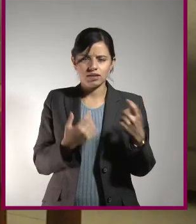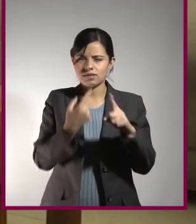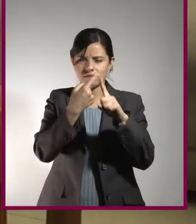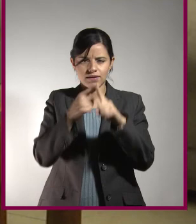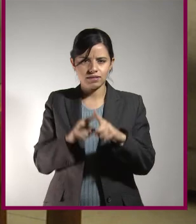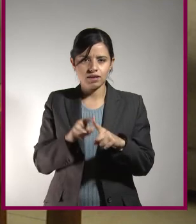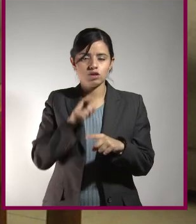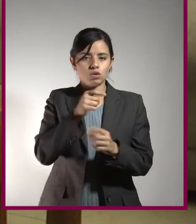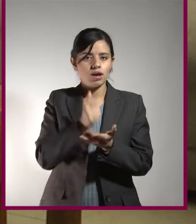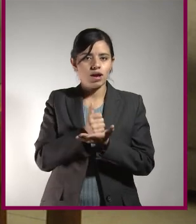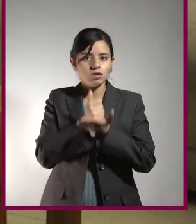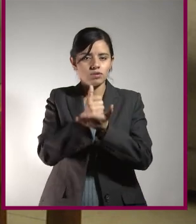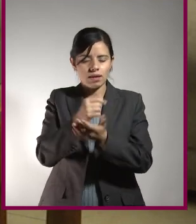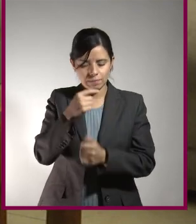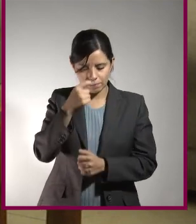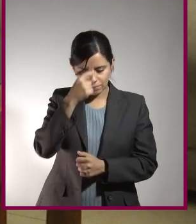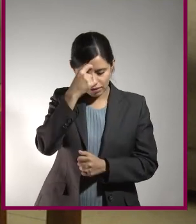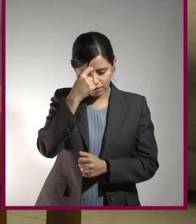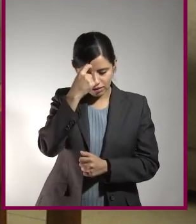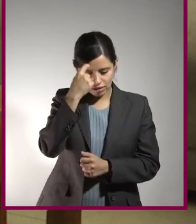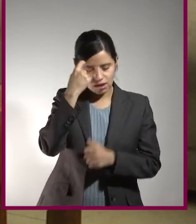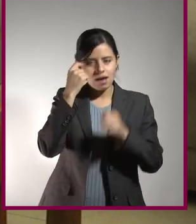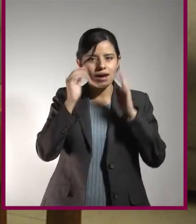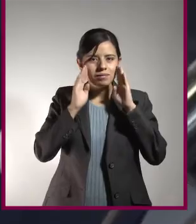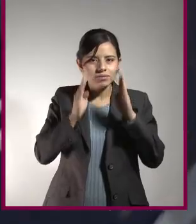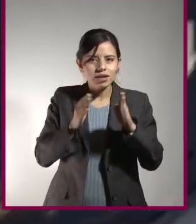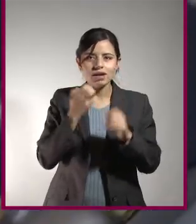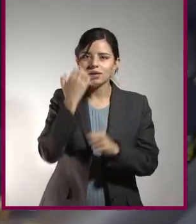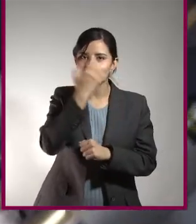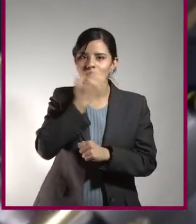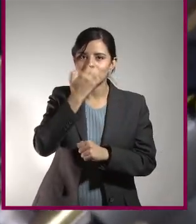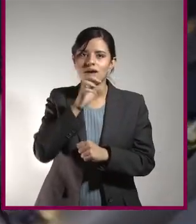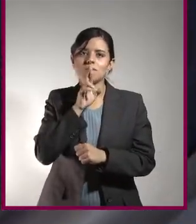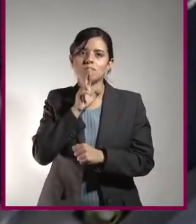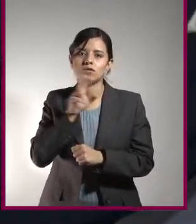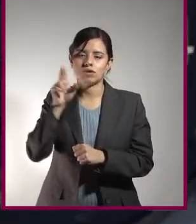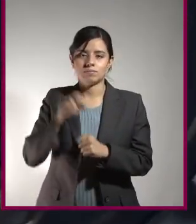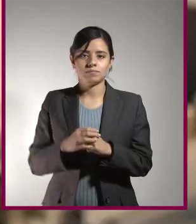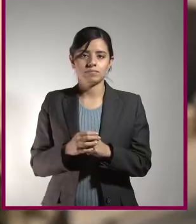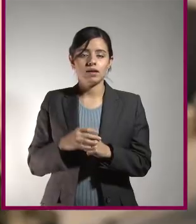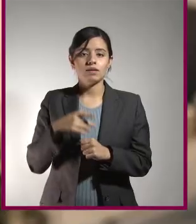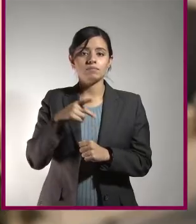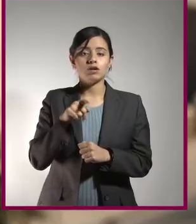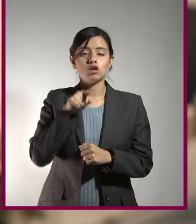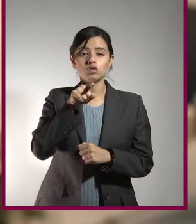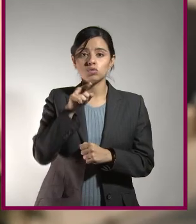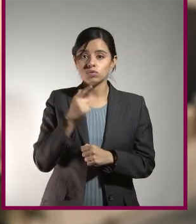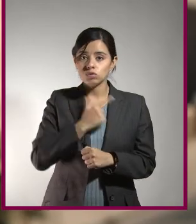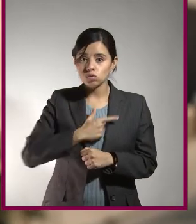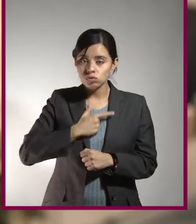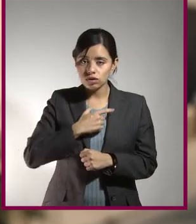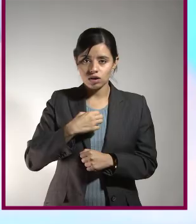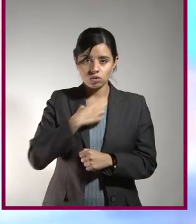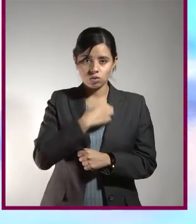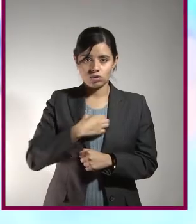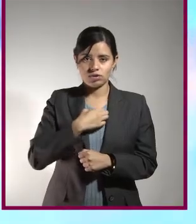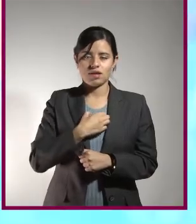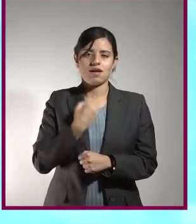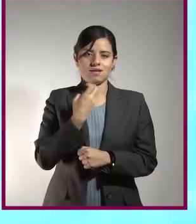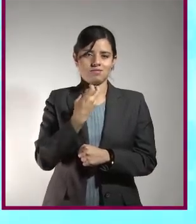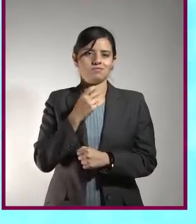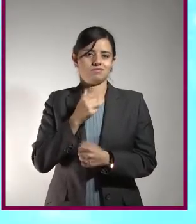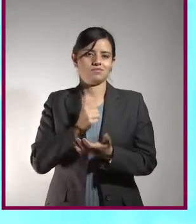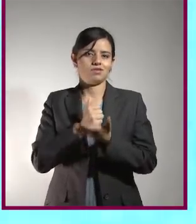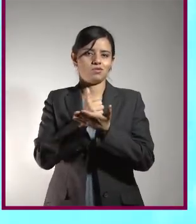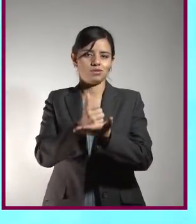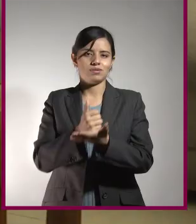poco más a reforzar tus niveles de concentración durante tus clases. Pero el mejor pasatiempo siempre es el que a ti te dé felicidad y vaya